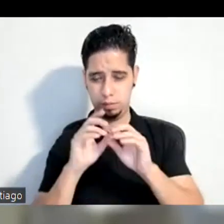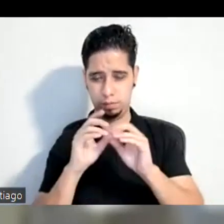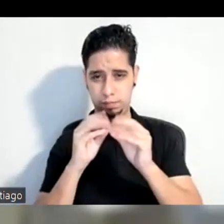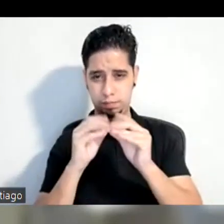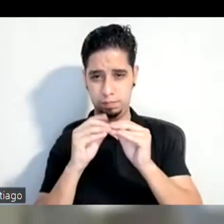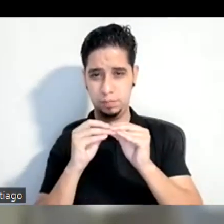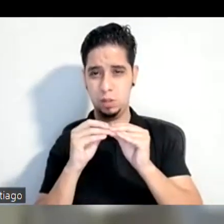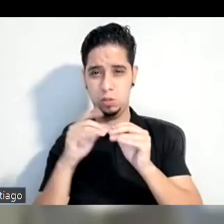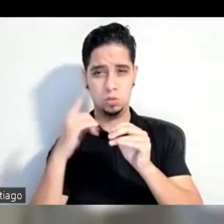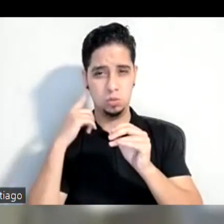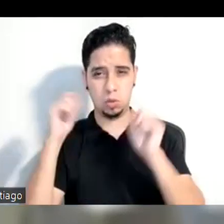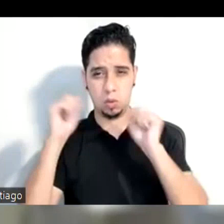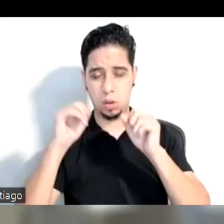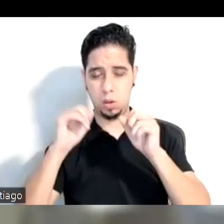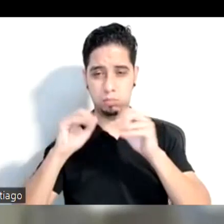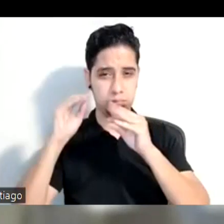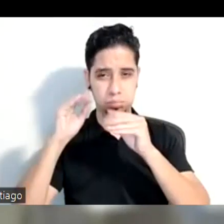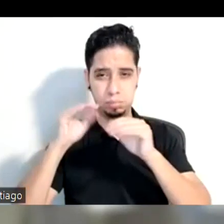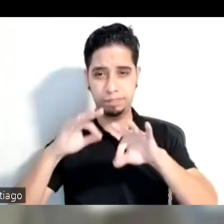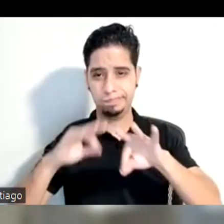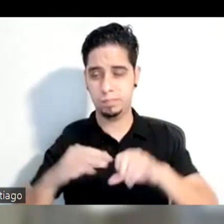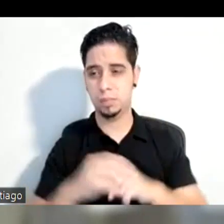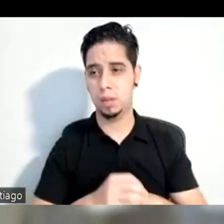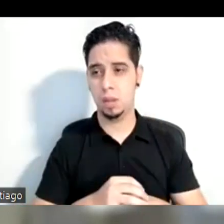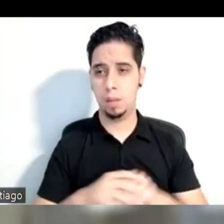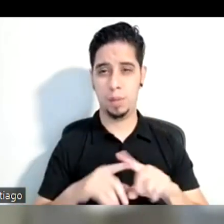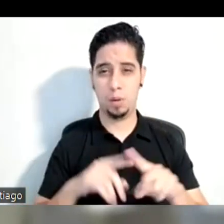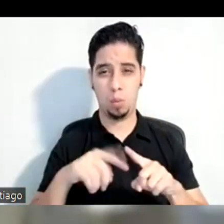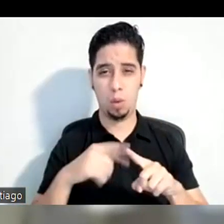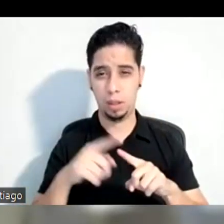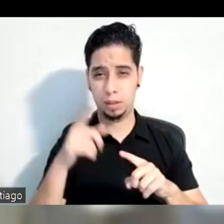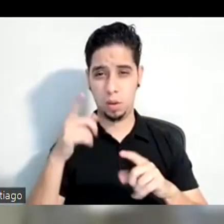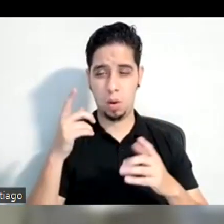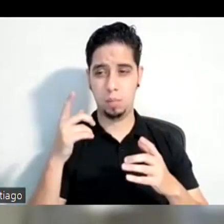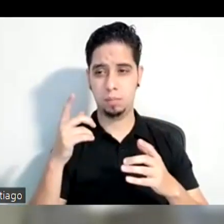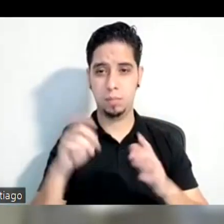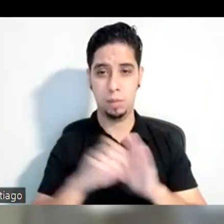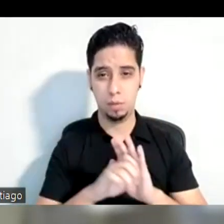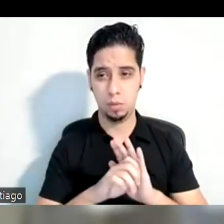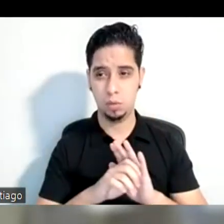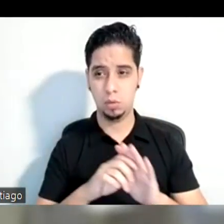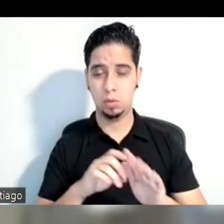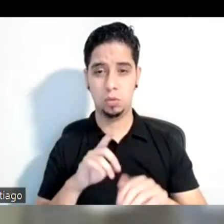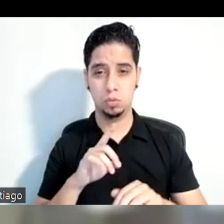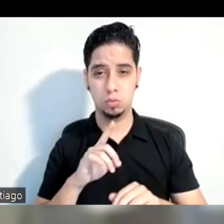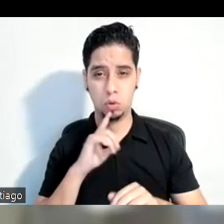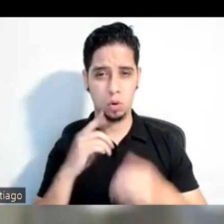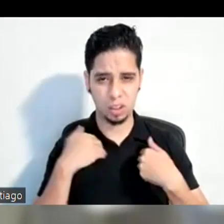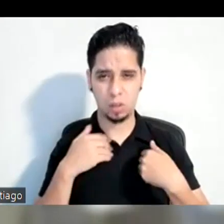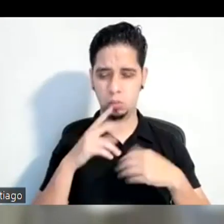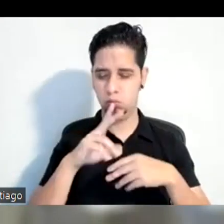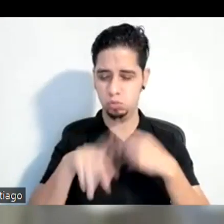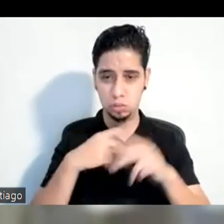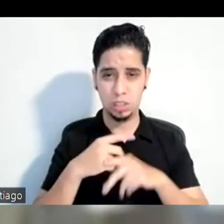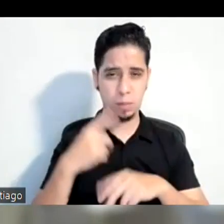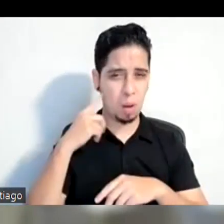decodificar los sonidos. El único asunto es que una vez a ti te operan, todos los sordos tienen algún residual. Una vez a ti te operan con